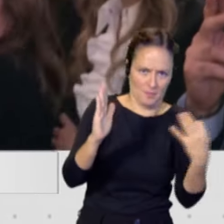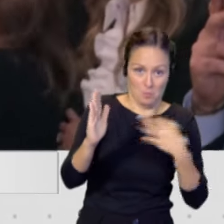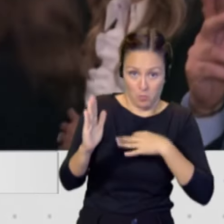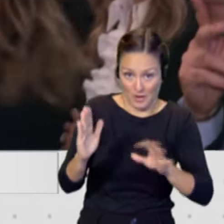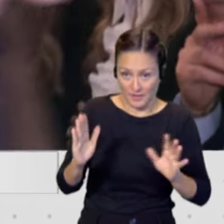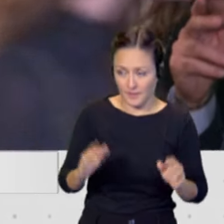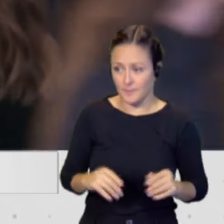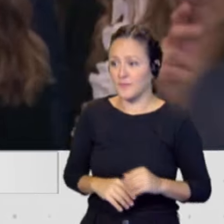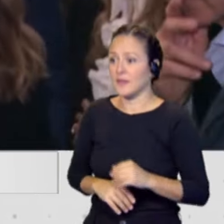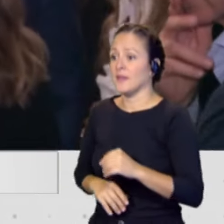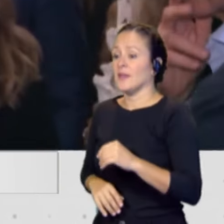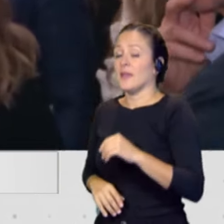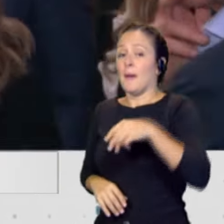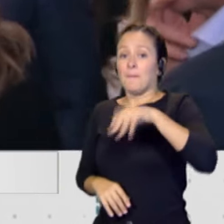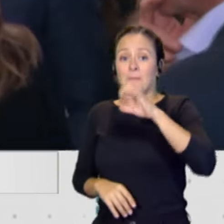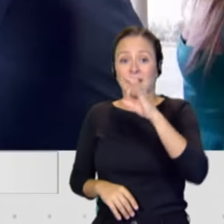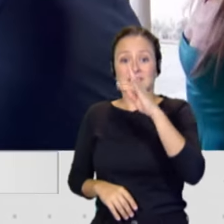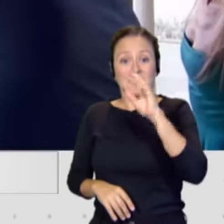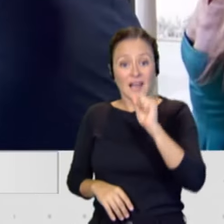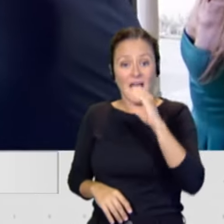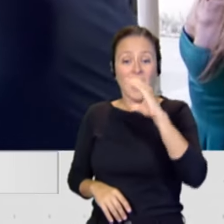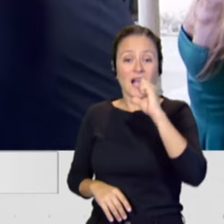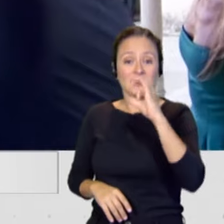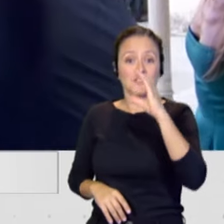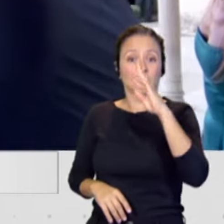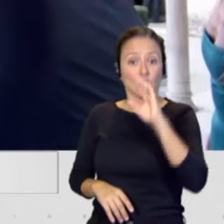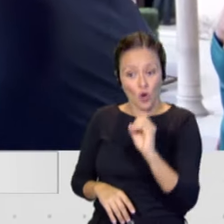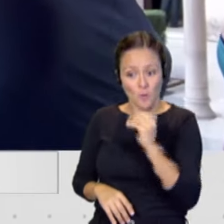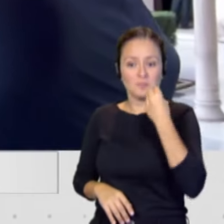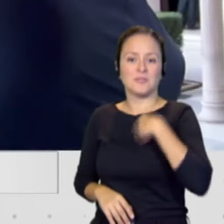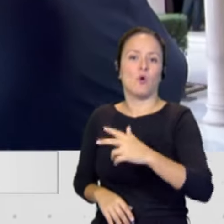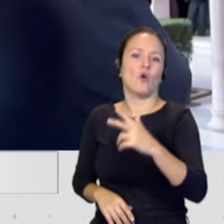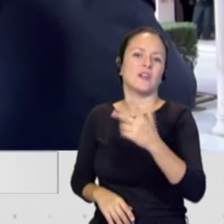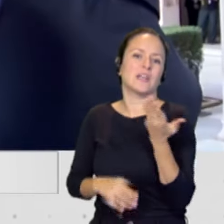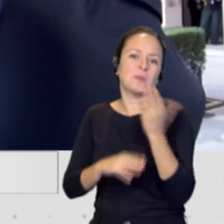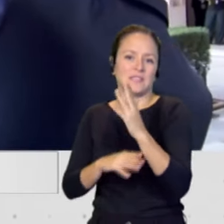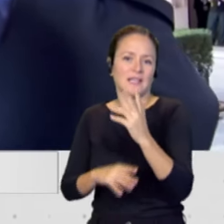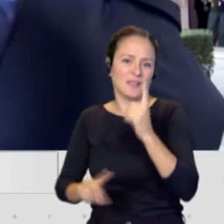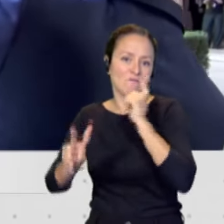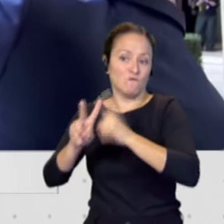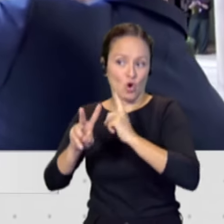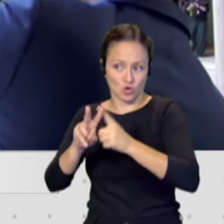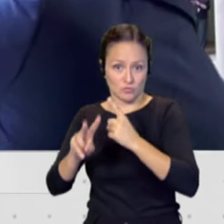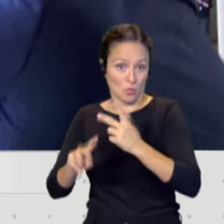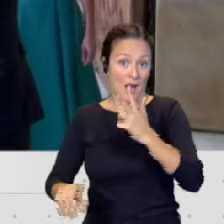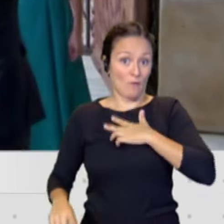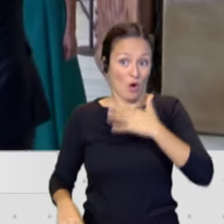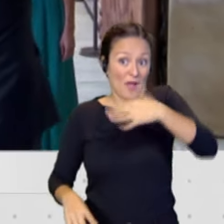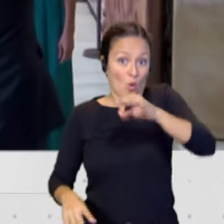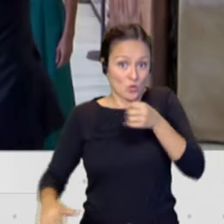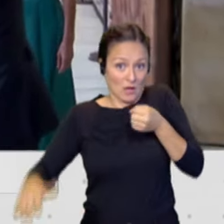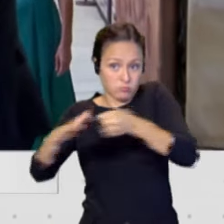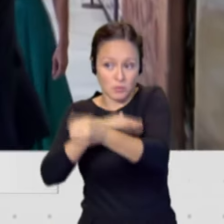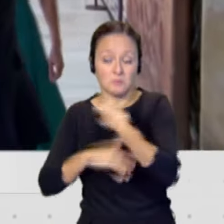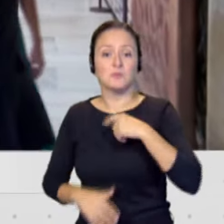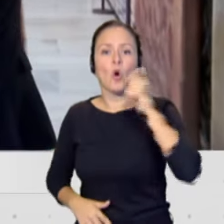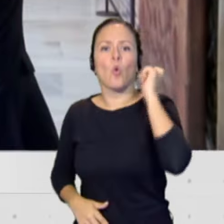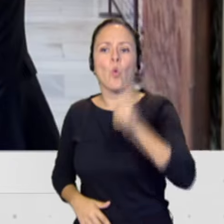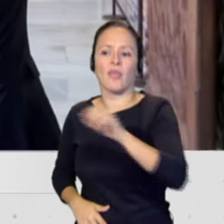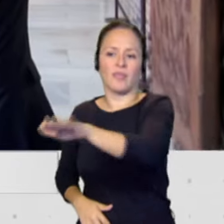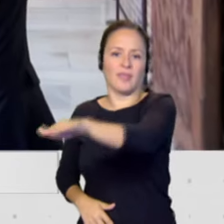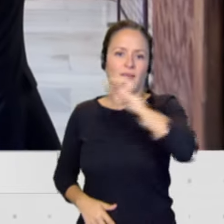eh que representa a vox va a ser la única representante de las acusaciones populares en en esta causa es la persona que ha designado el juez